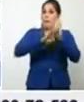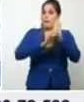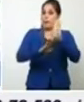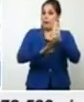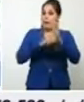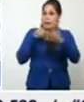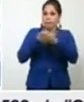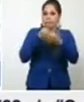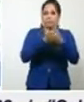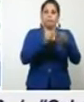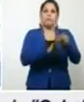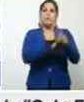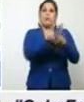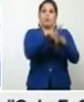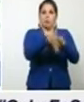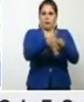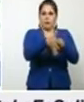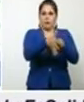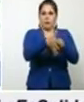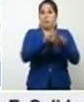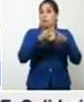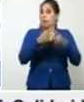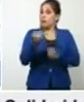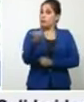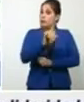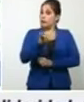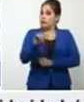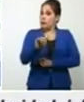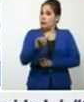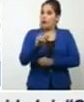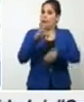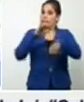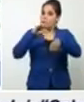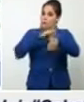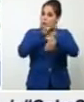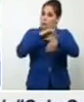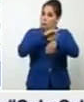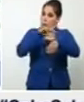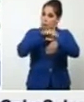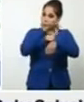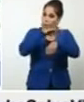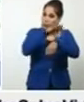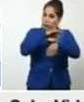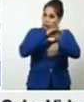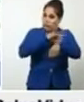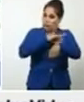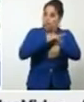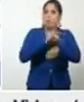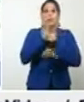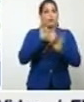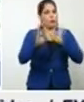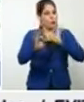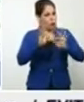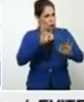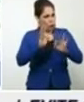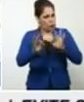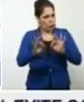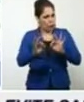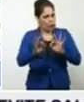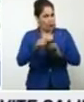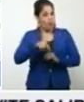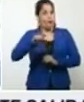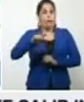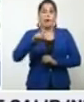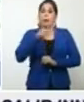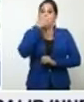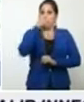la COVID-19, pero también la infestación del mosquito Aedes aegypti. Y, por supuesto, justificó